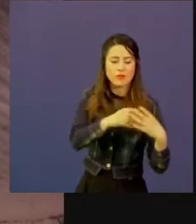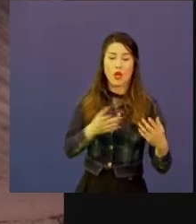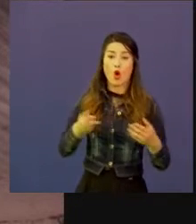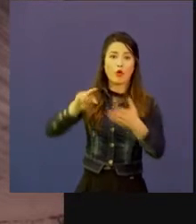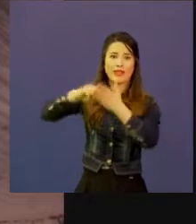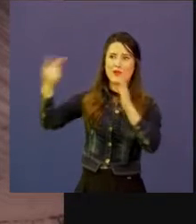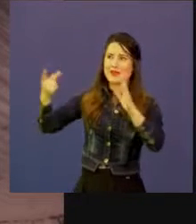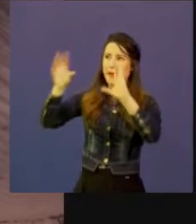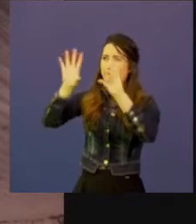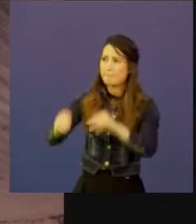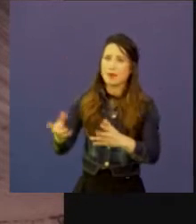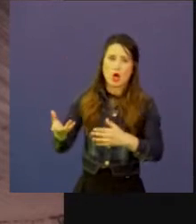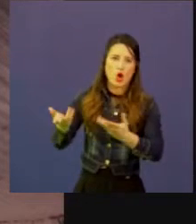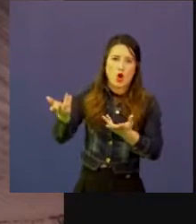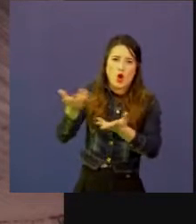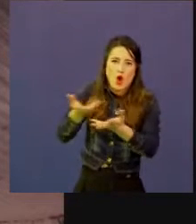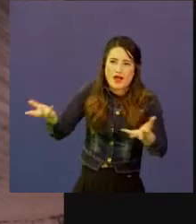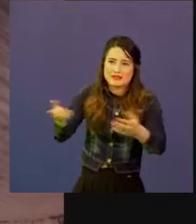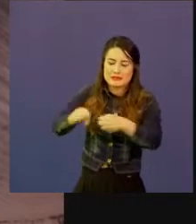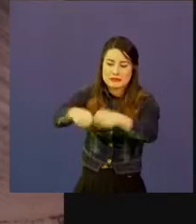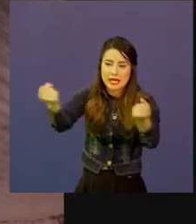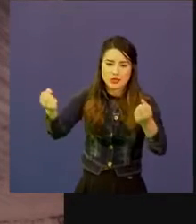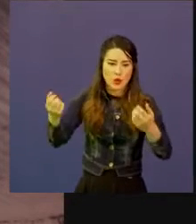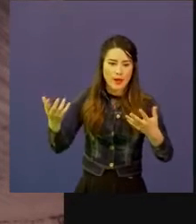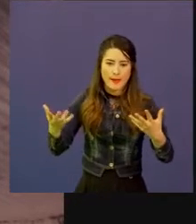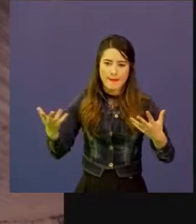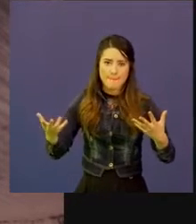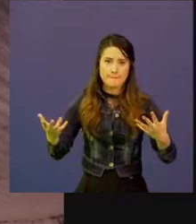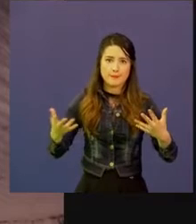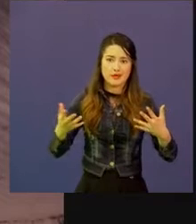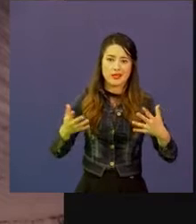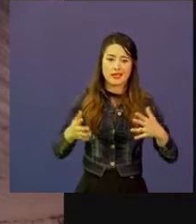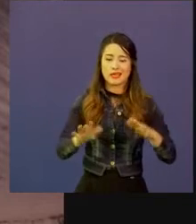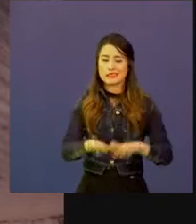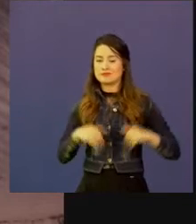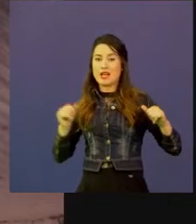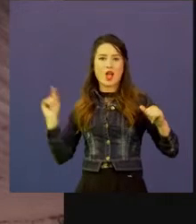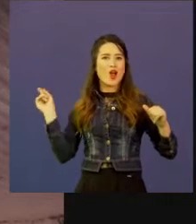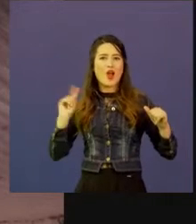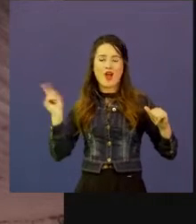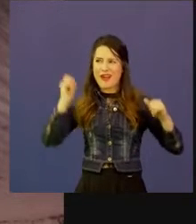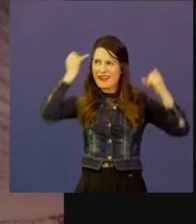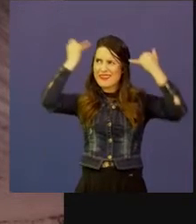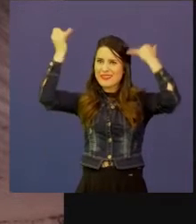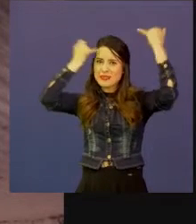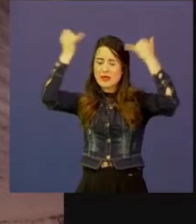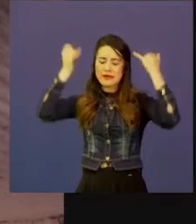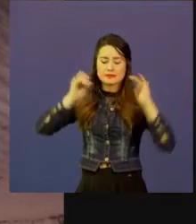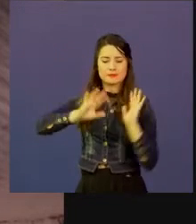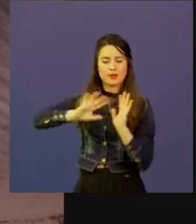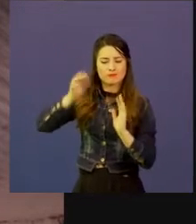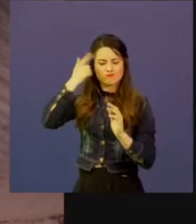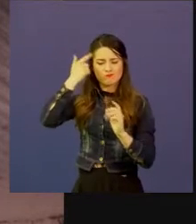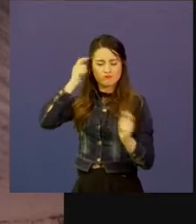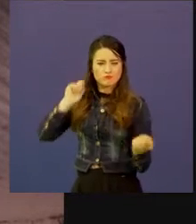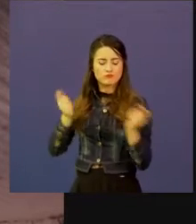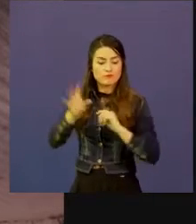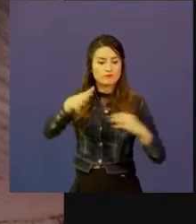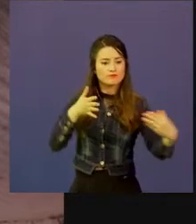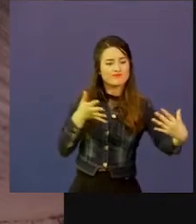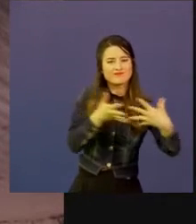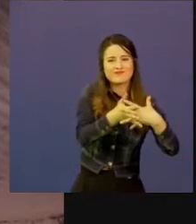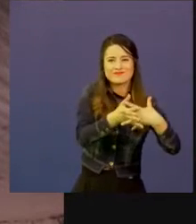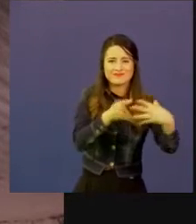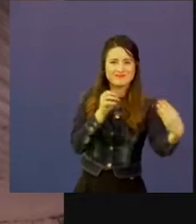útil para conseguir un fin y lo combina con elementos del mundo físico, lo que le permite generar experiencias de aprendizaje más efectivas.